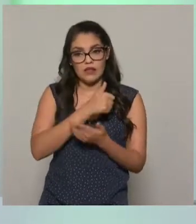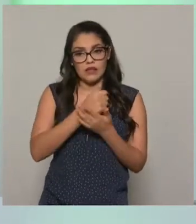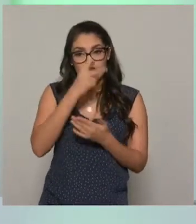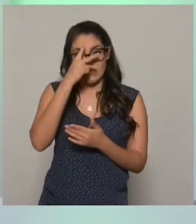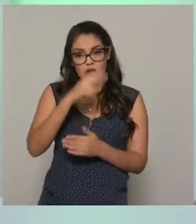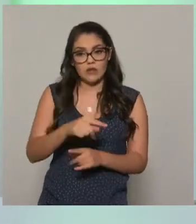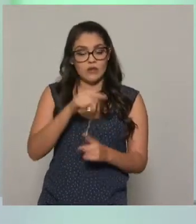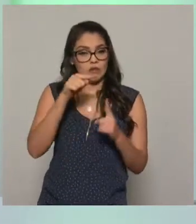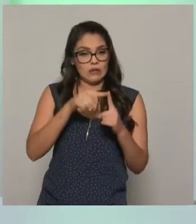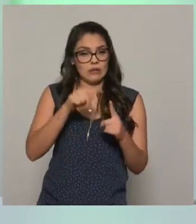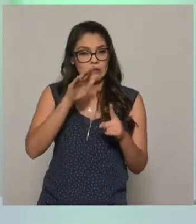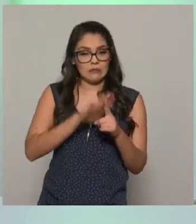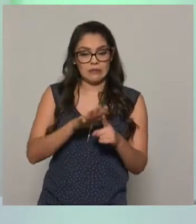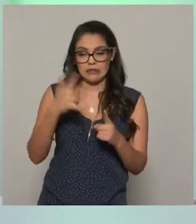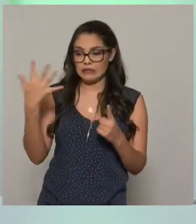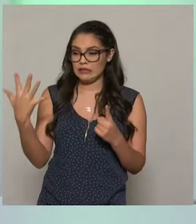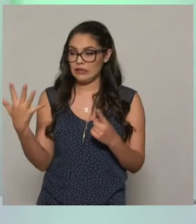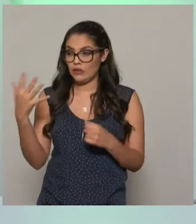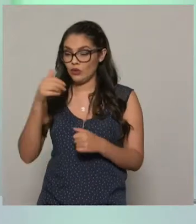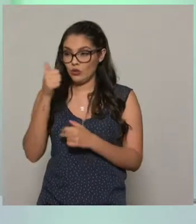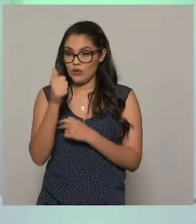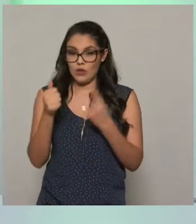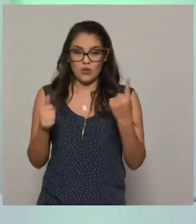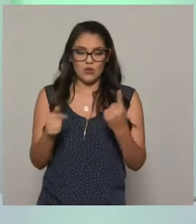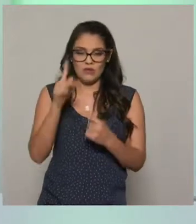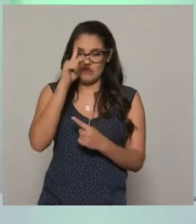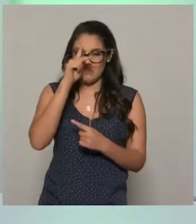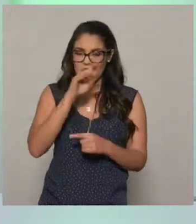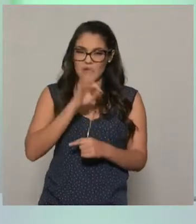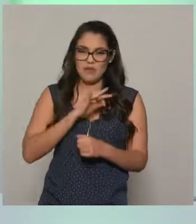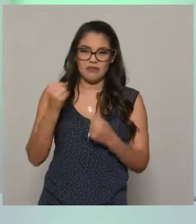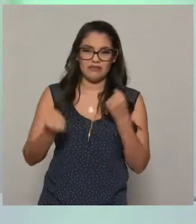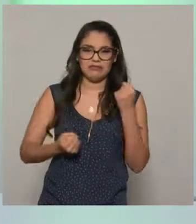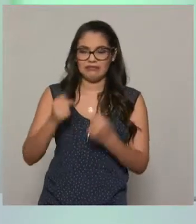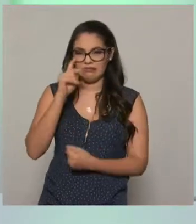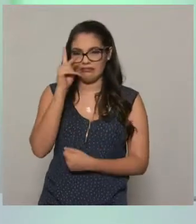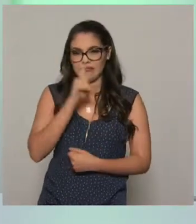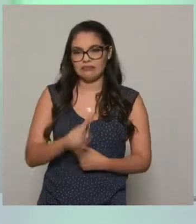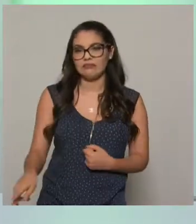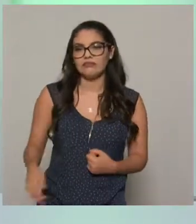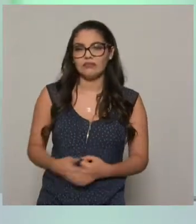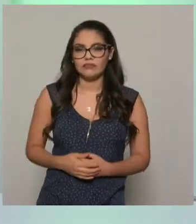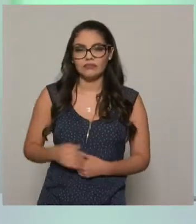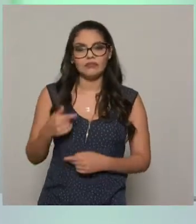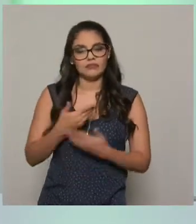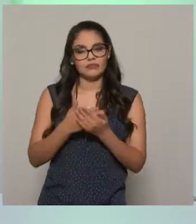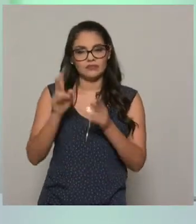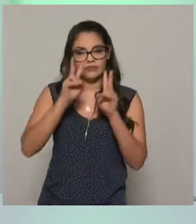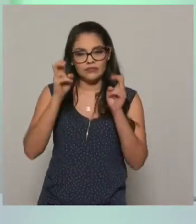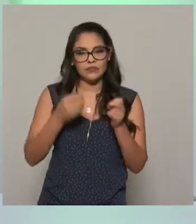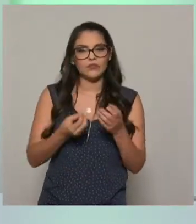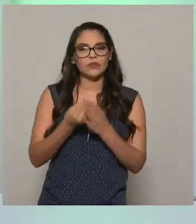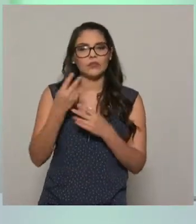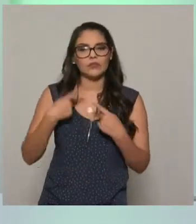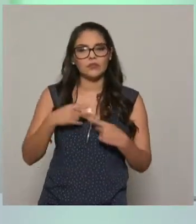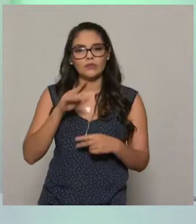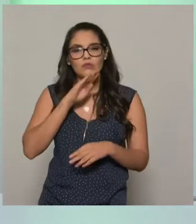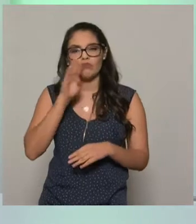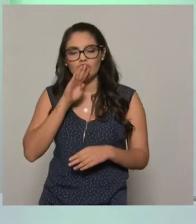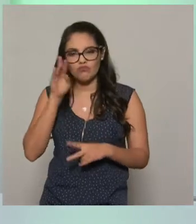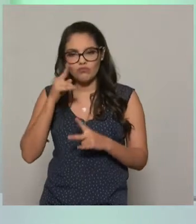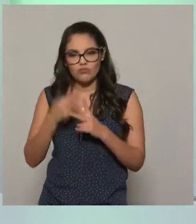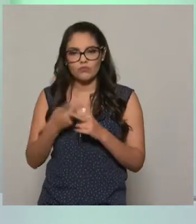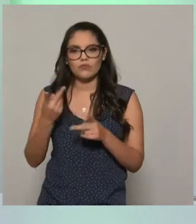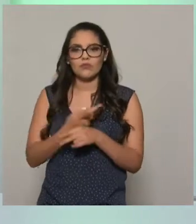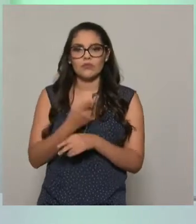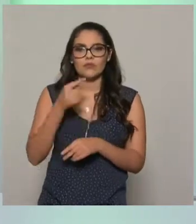México, una de las 5 peores ciudades en conducir. Para este tema precisamente que nos hable de la mortalidad debido a estos